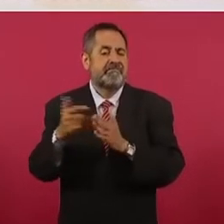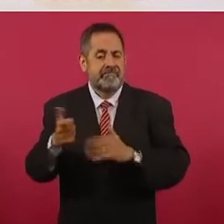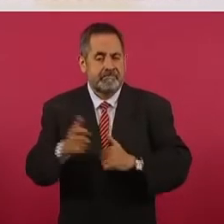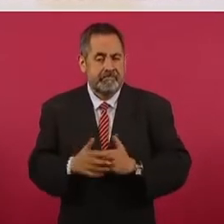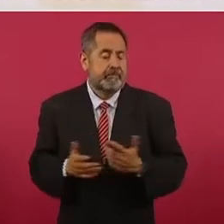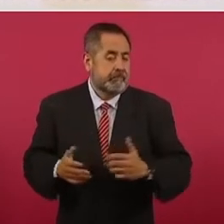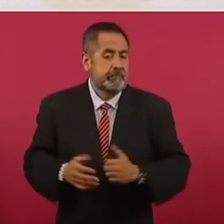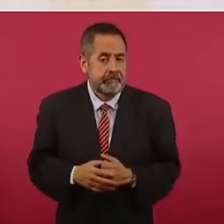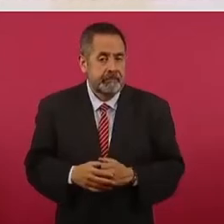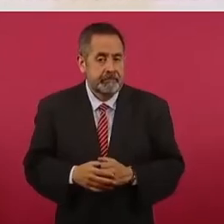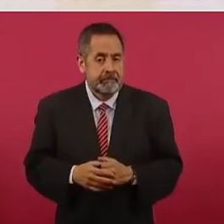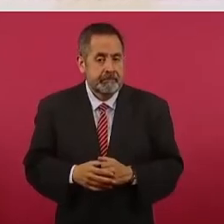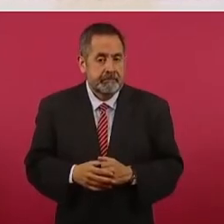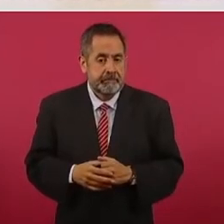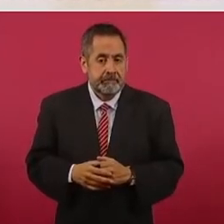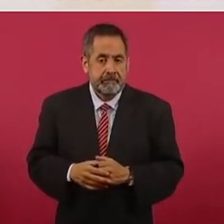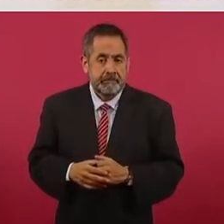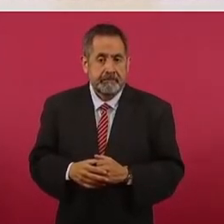Cuando